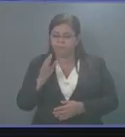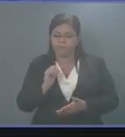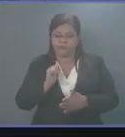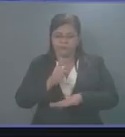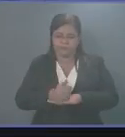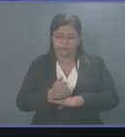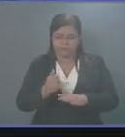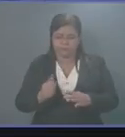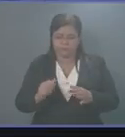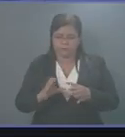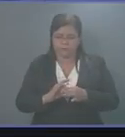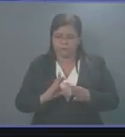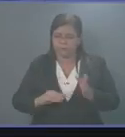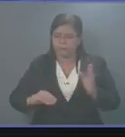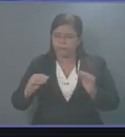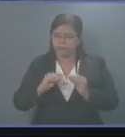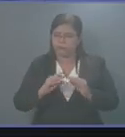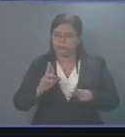lo siguiente: